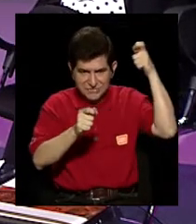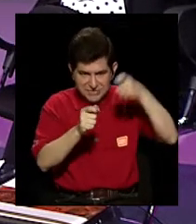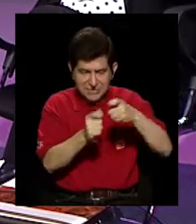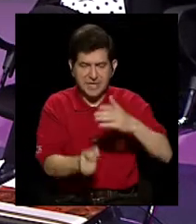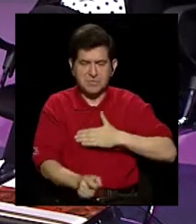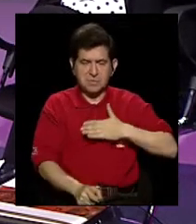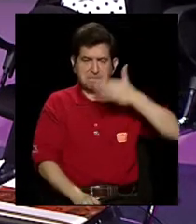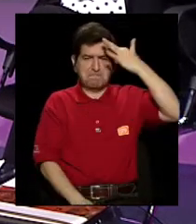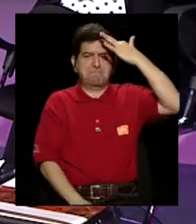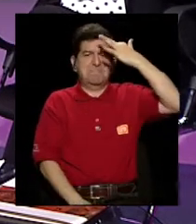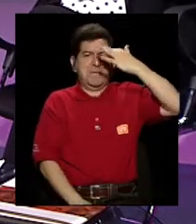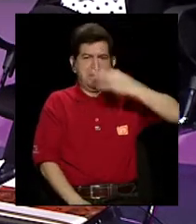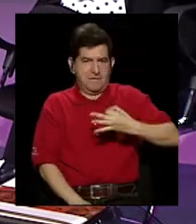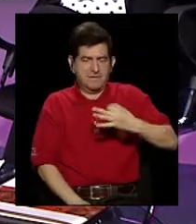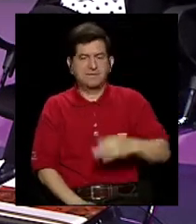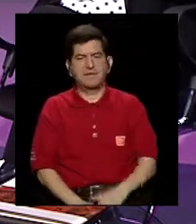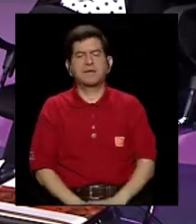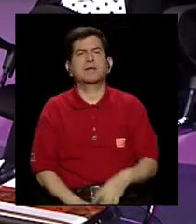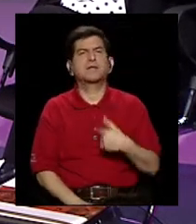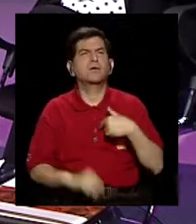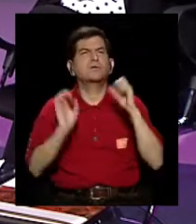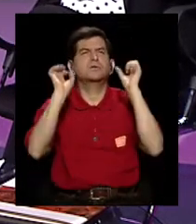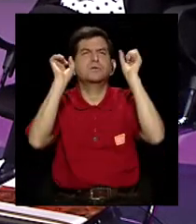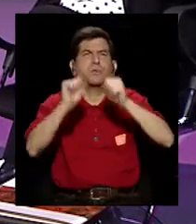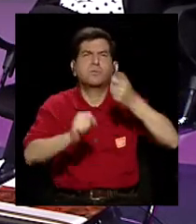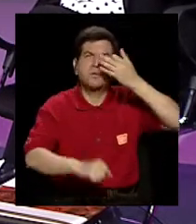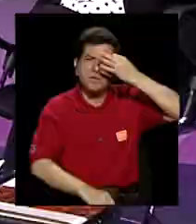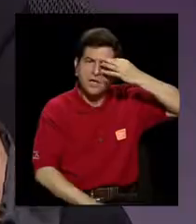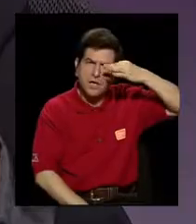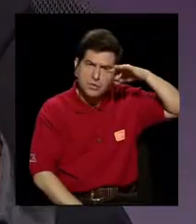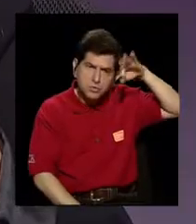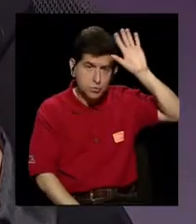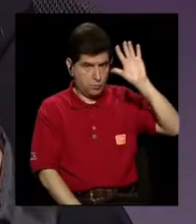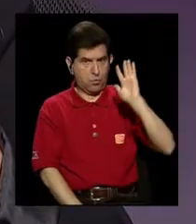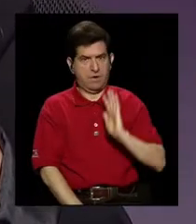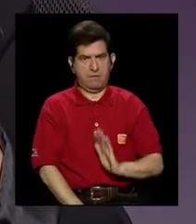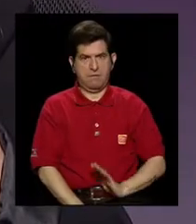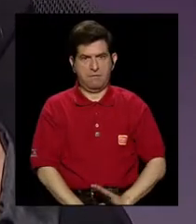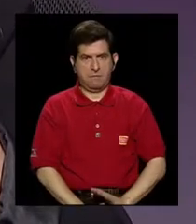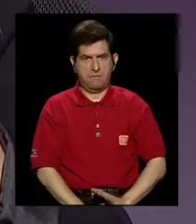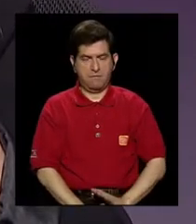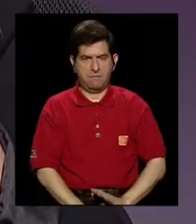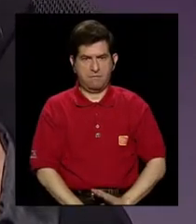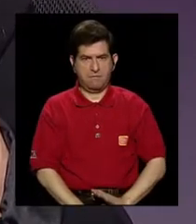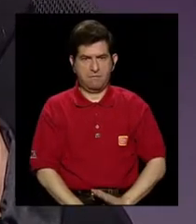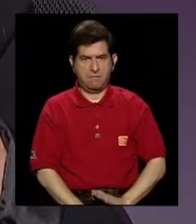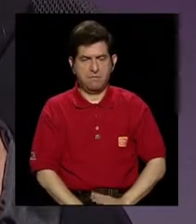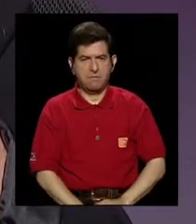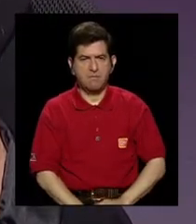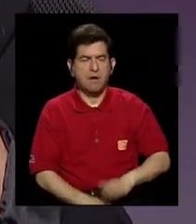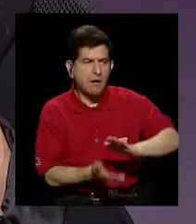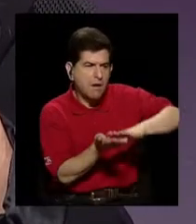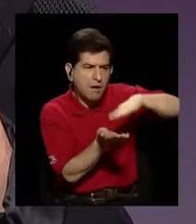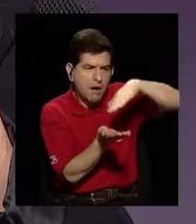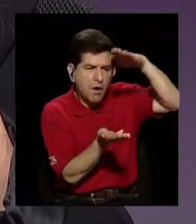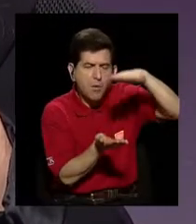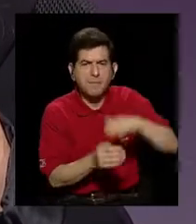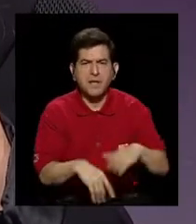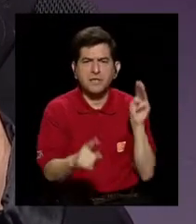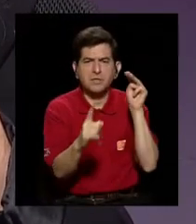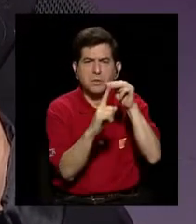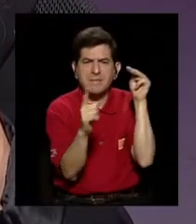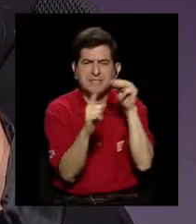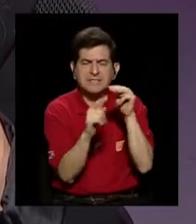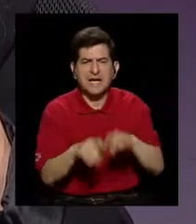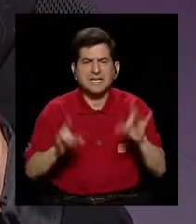mi posición, yo podría suponer que hubo un aumento de los mensajes